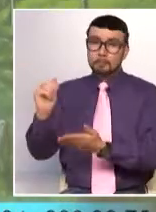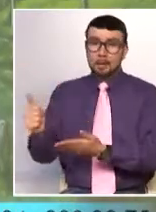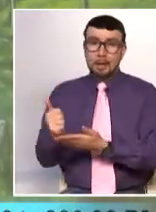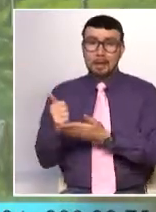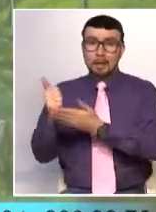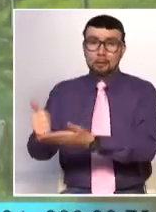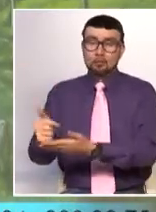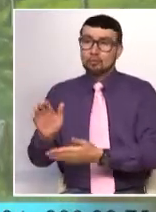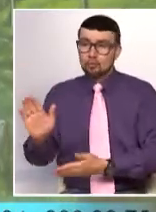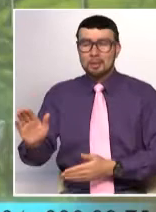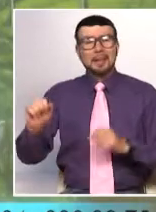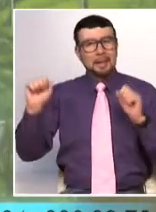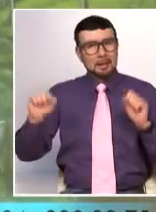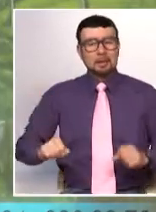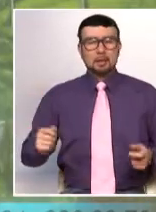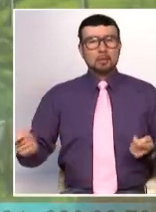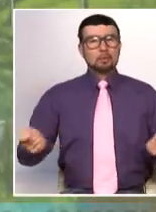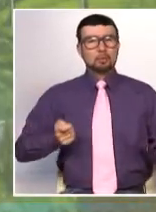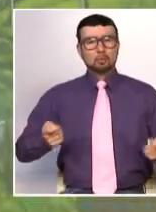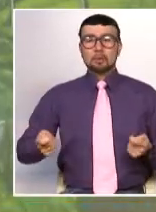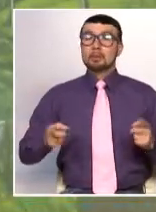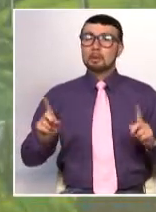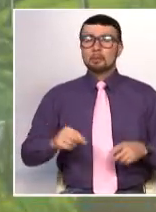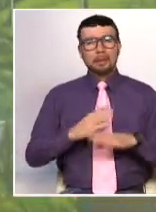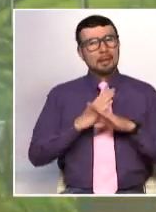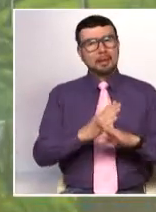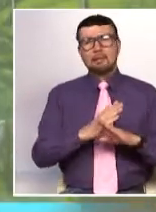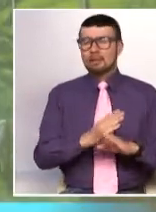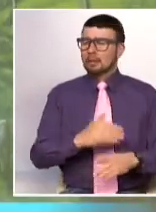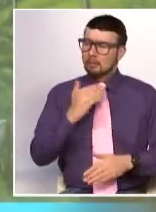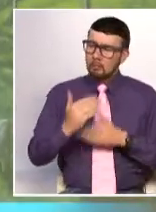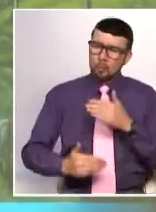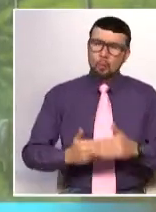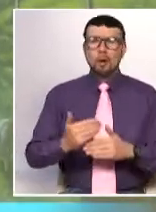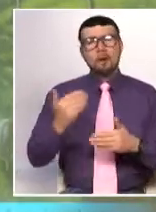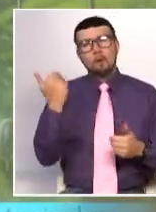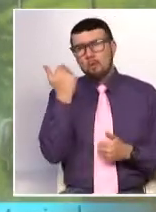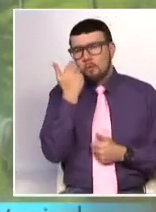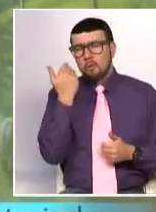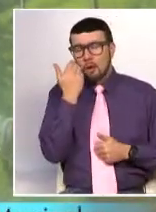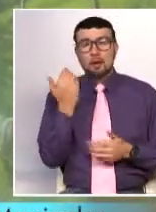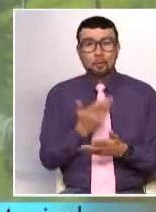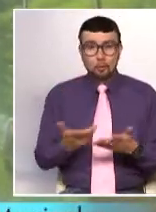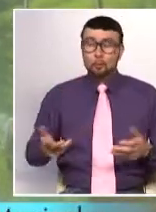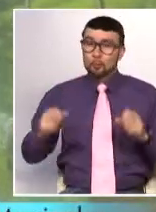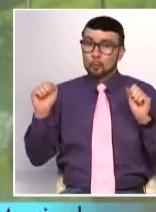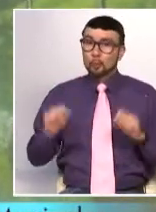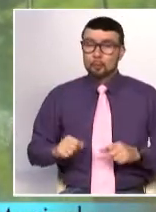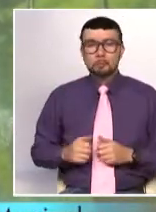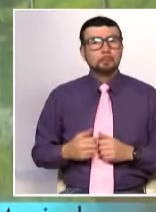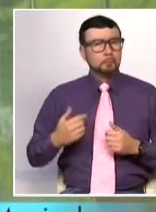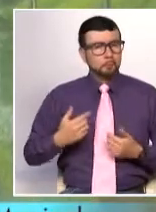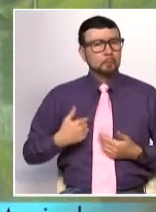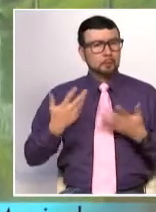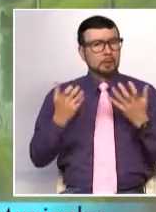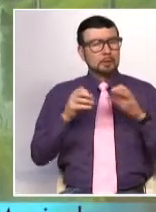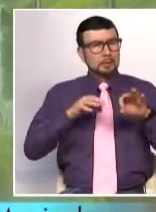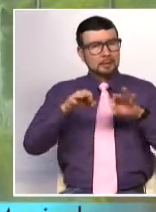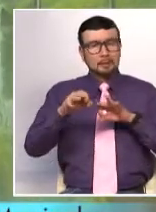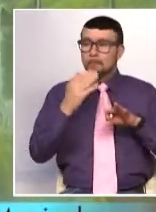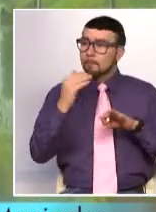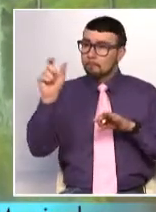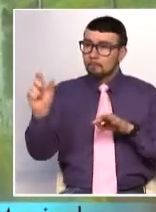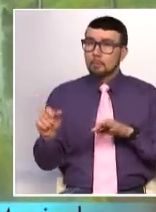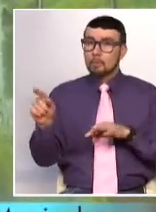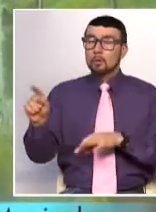ayudas y evitar tantos procesos de enfermedad yo voy a hablar un poco de esa parte de la historia clínica con la doctora